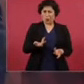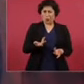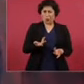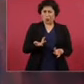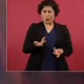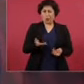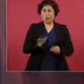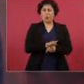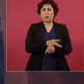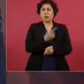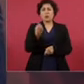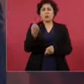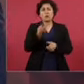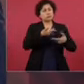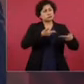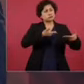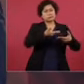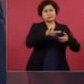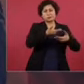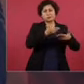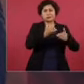interés superior